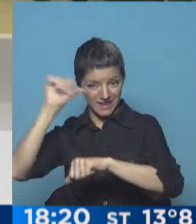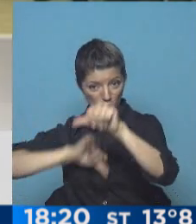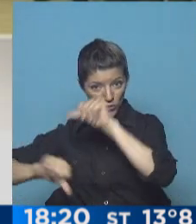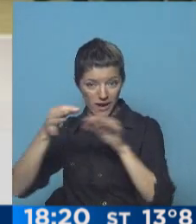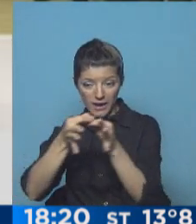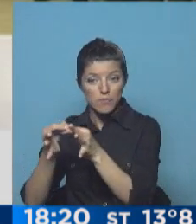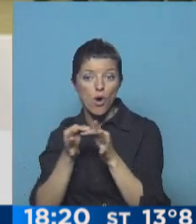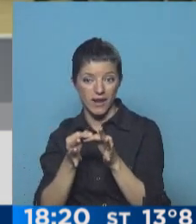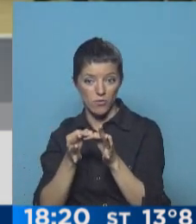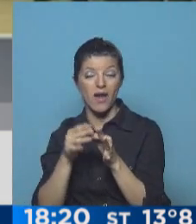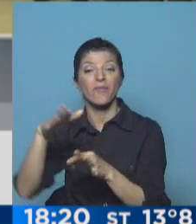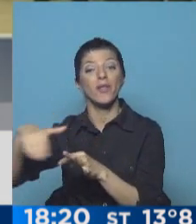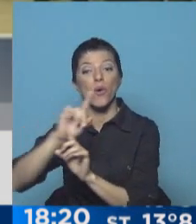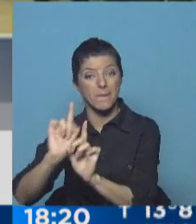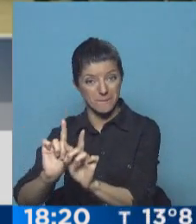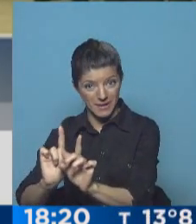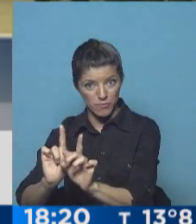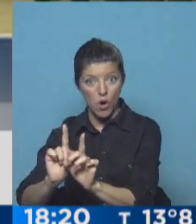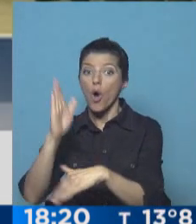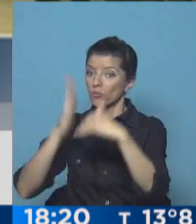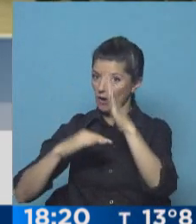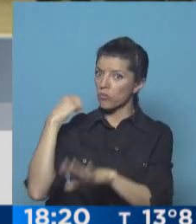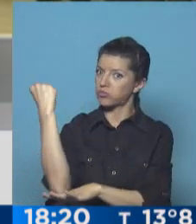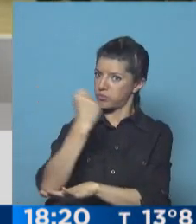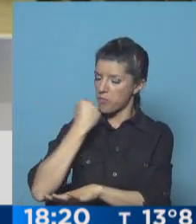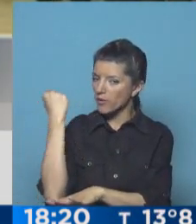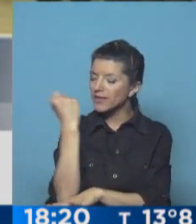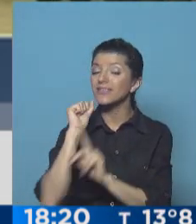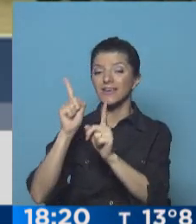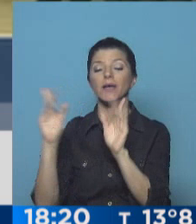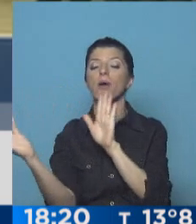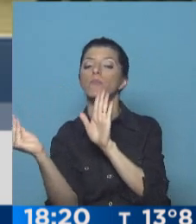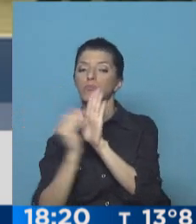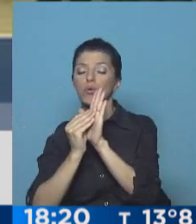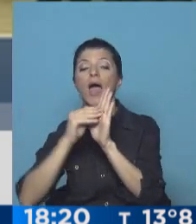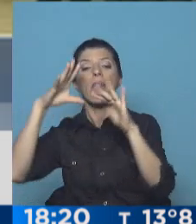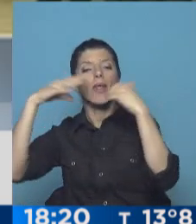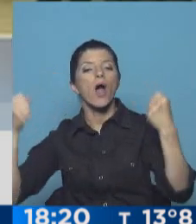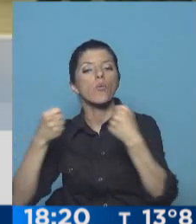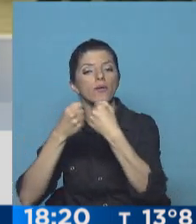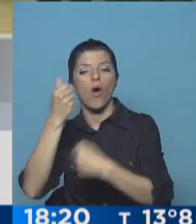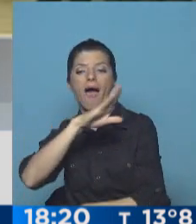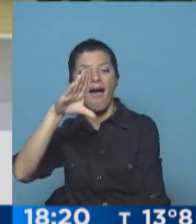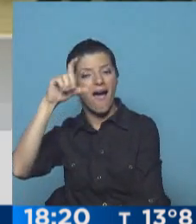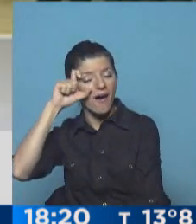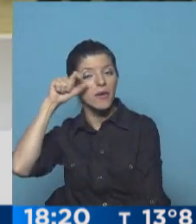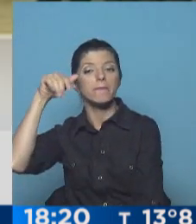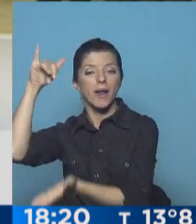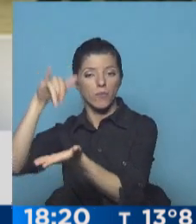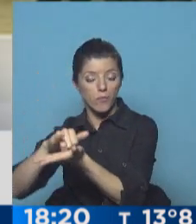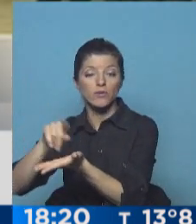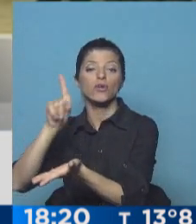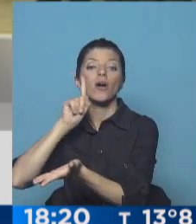Molecular de Oro Verde, esta importantísima obra, y el anuncio además de la suscripción del convenio AVE para la ampliación del puerto Ibicuí. Por